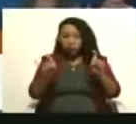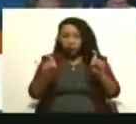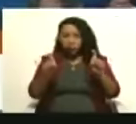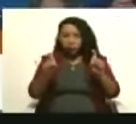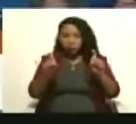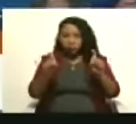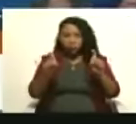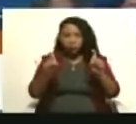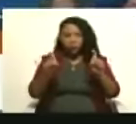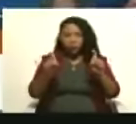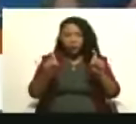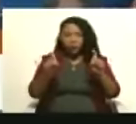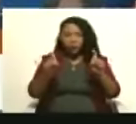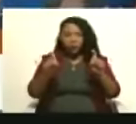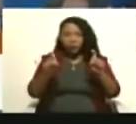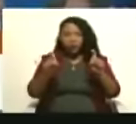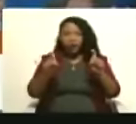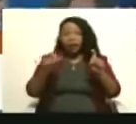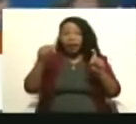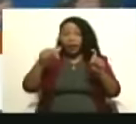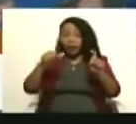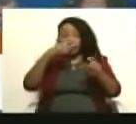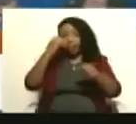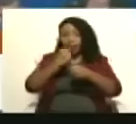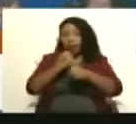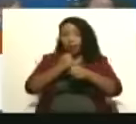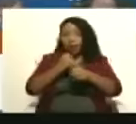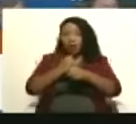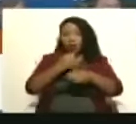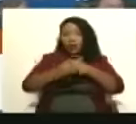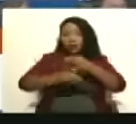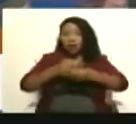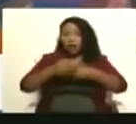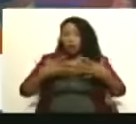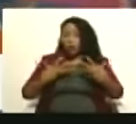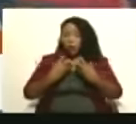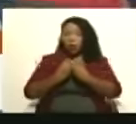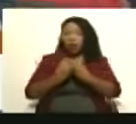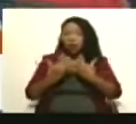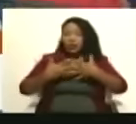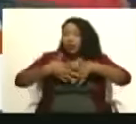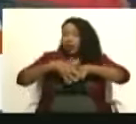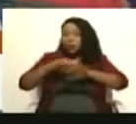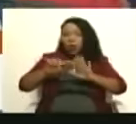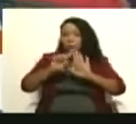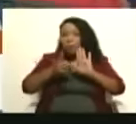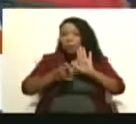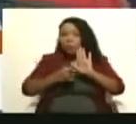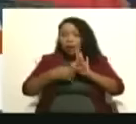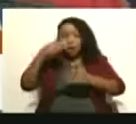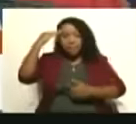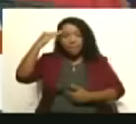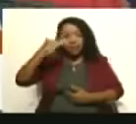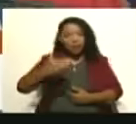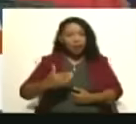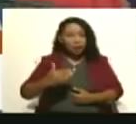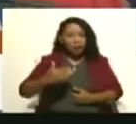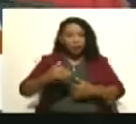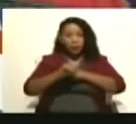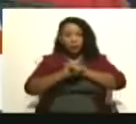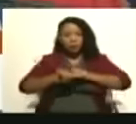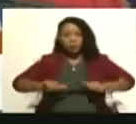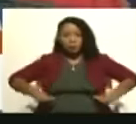2023 es una operación conjunta, unificada e integral con la participación de la Fuerza Armada Nacional Bolivariana y los